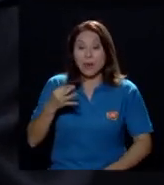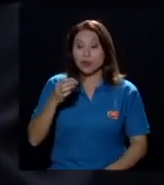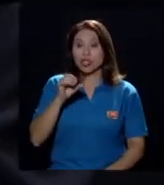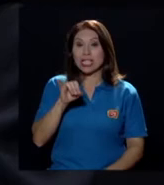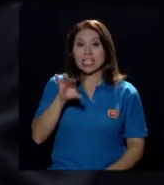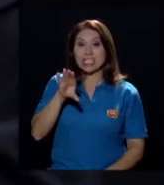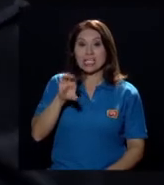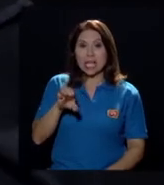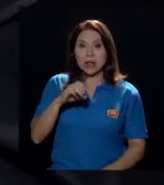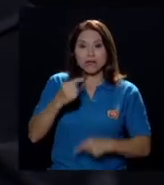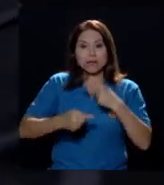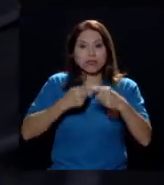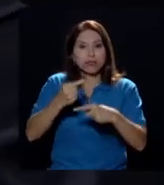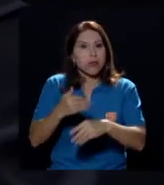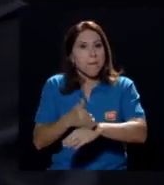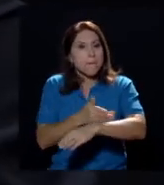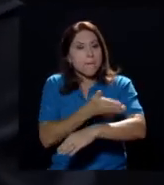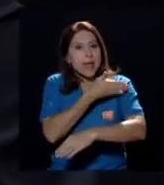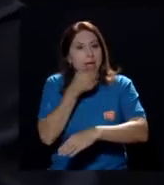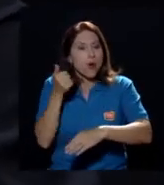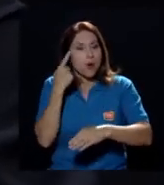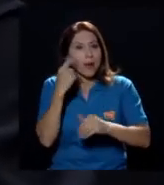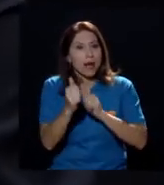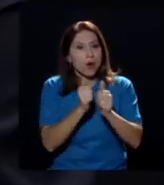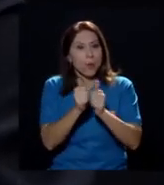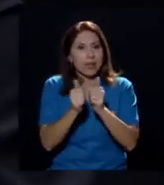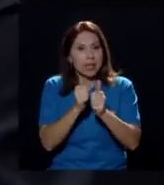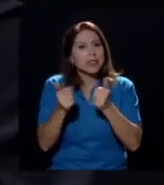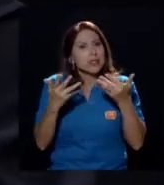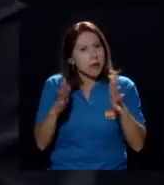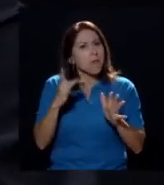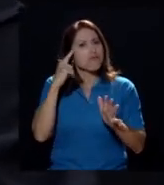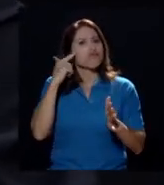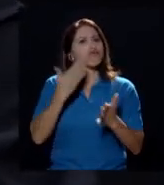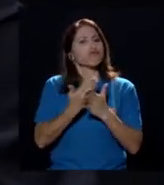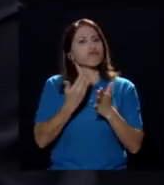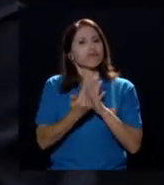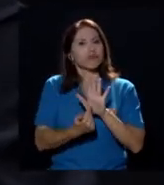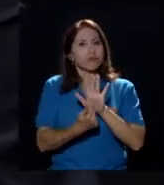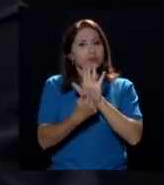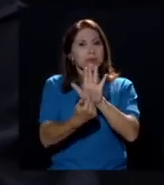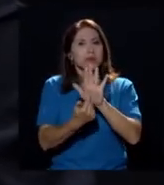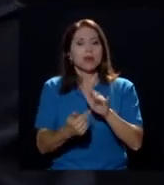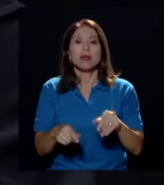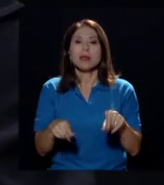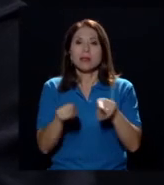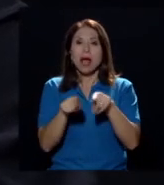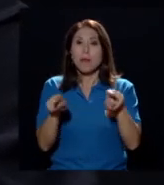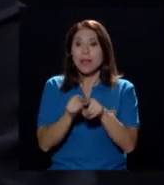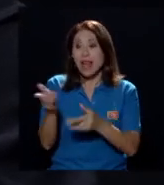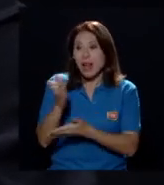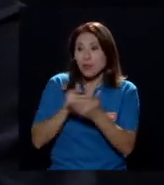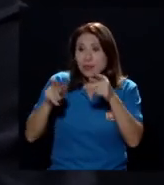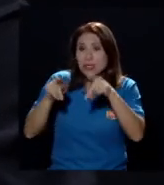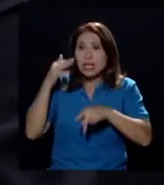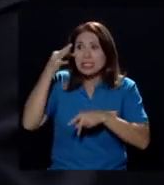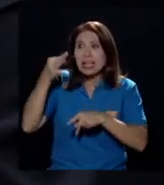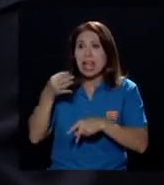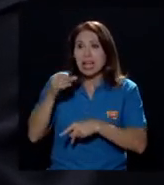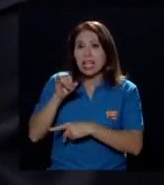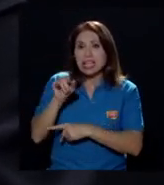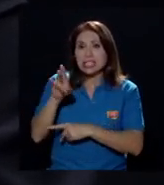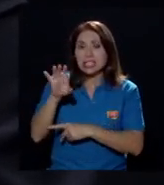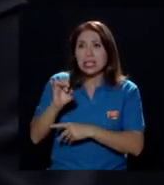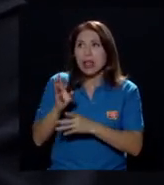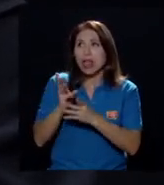competencia, uh-huh, y yo creo que eso se ha demostrado, ¿verdad? Y también, pues, algunos creían que iba a desaparecer, pero en realidad